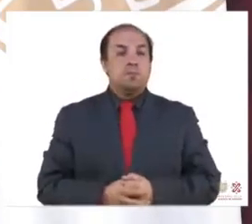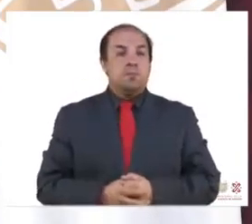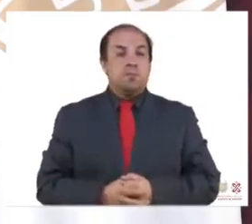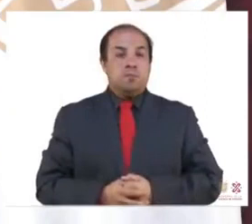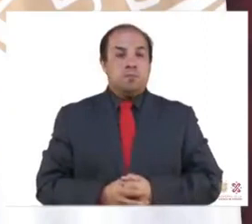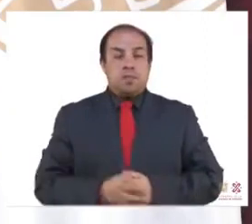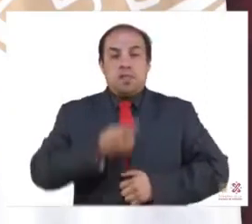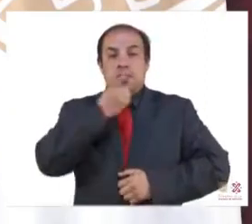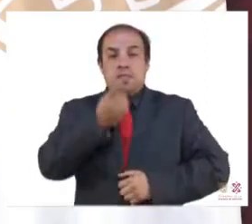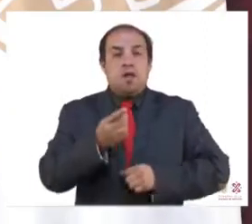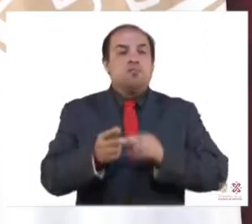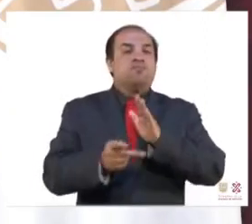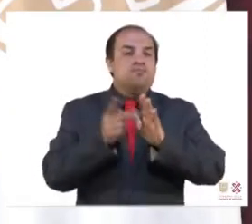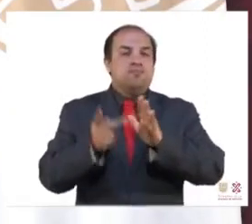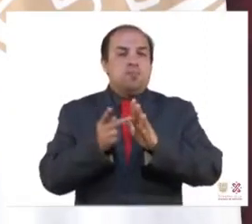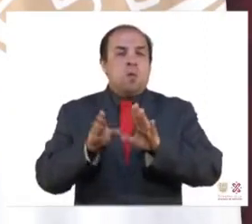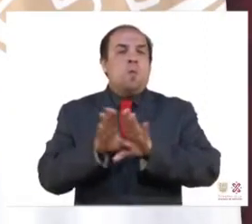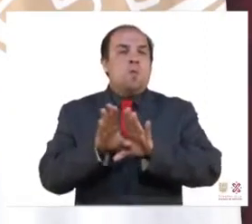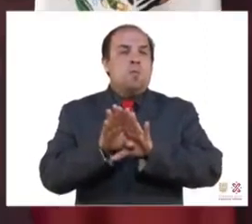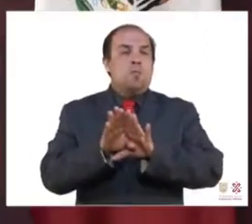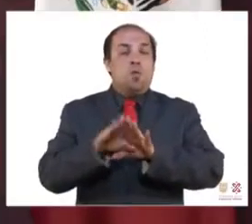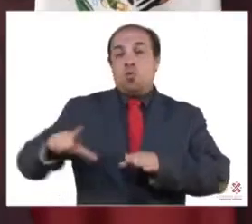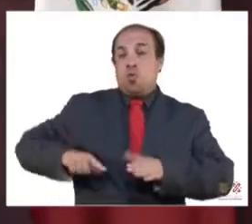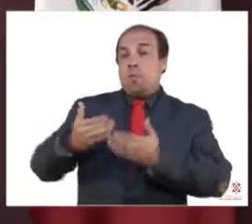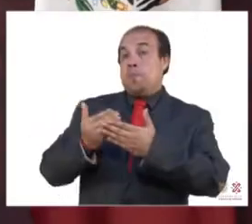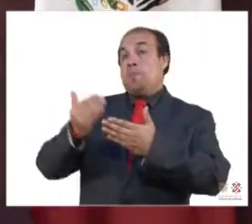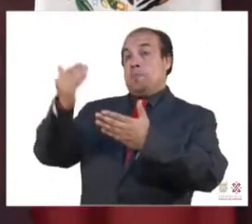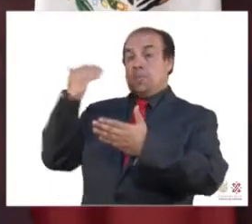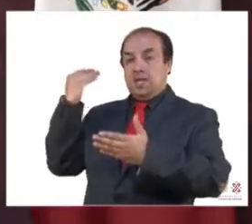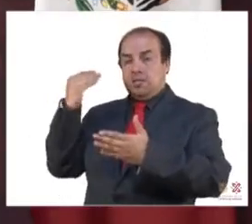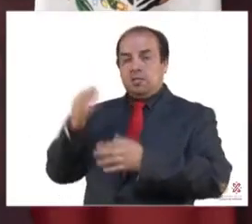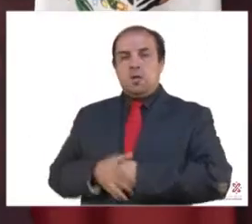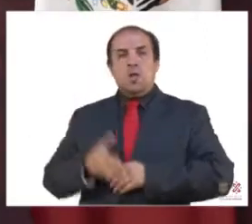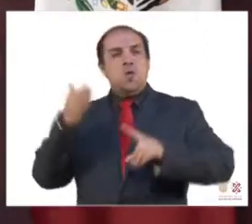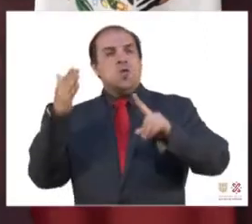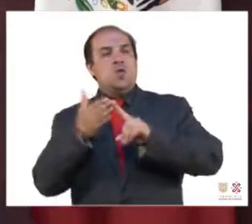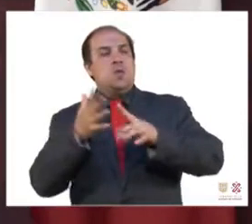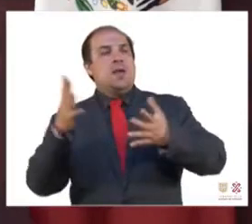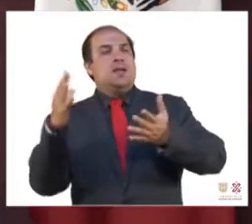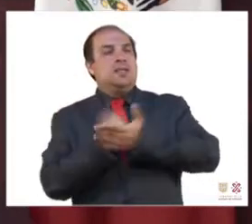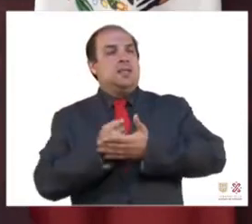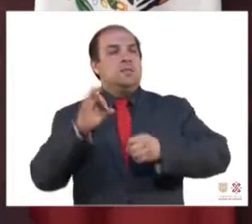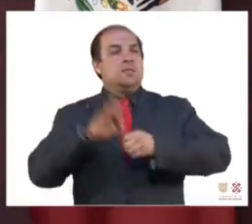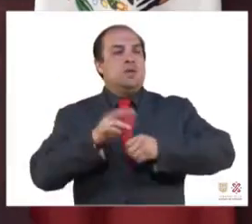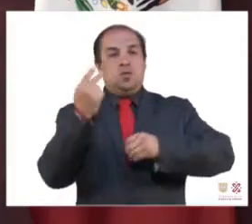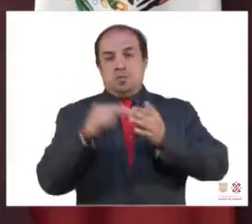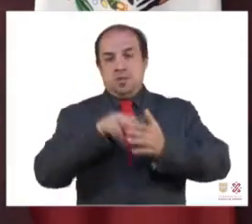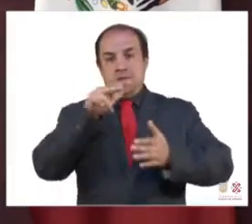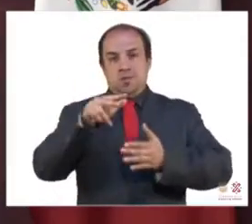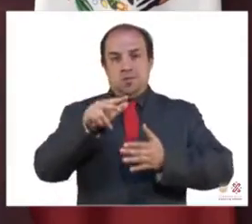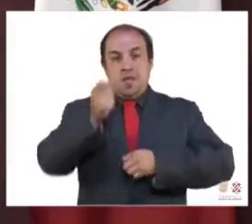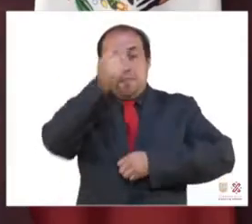el gobierno anterior con la idea de ganar la elección del 2018 creó